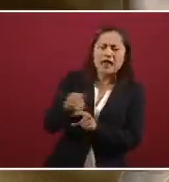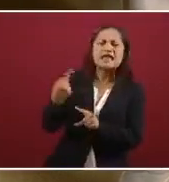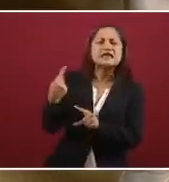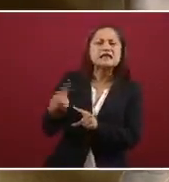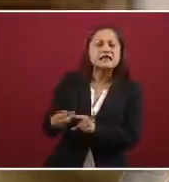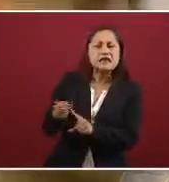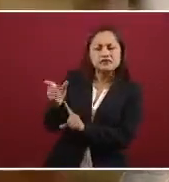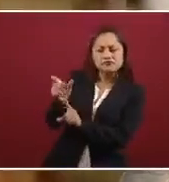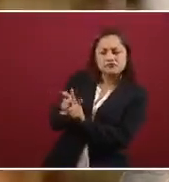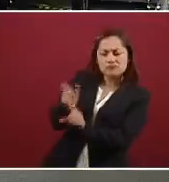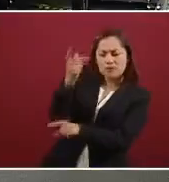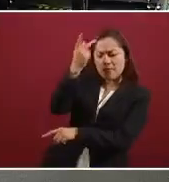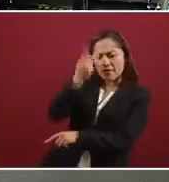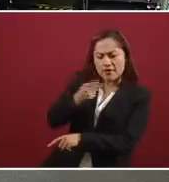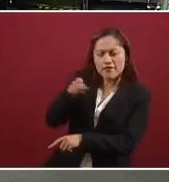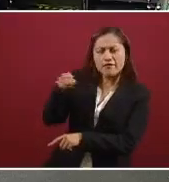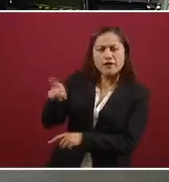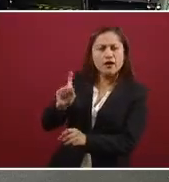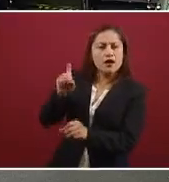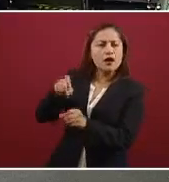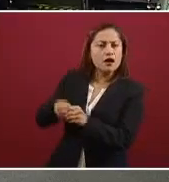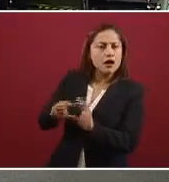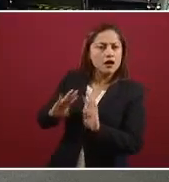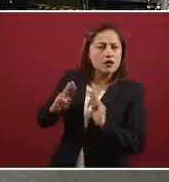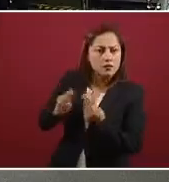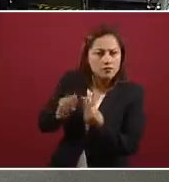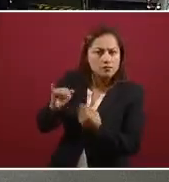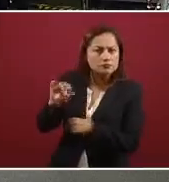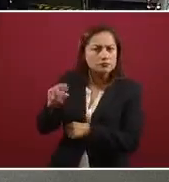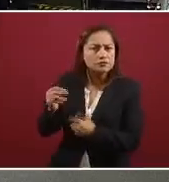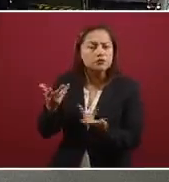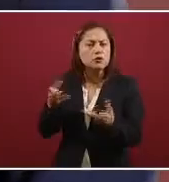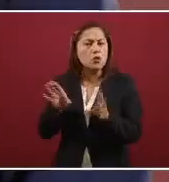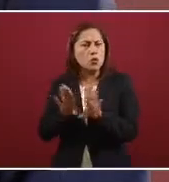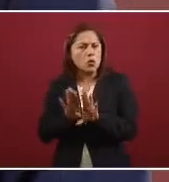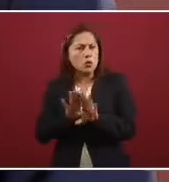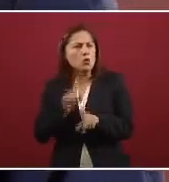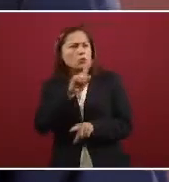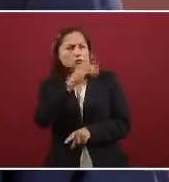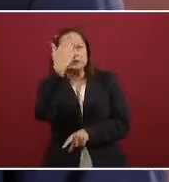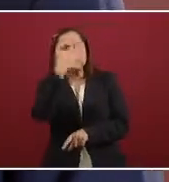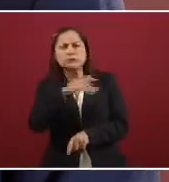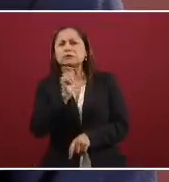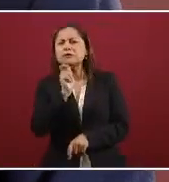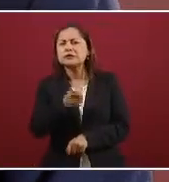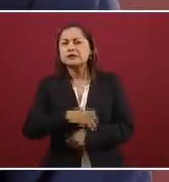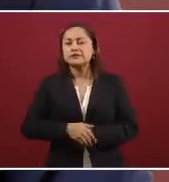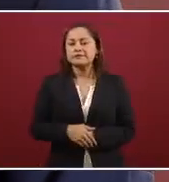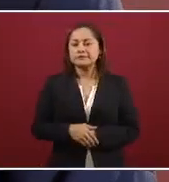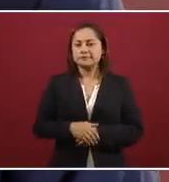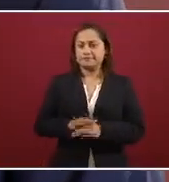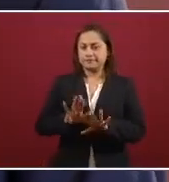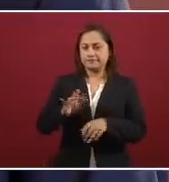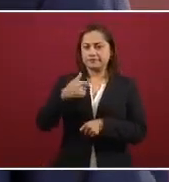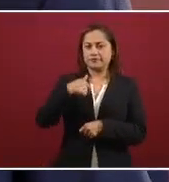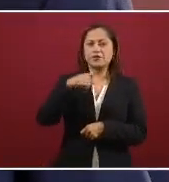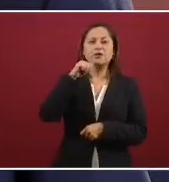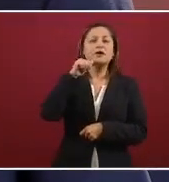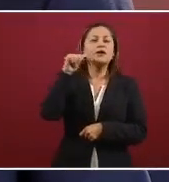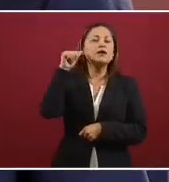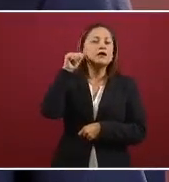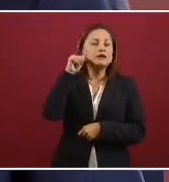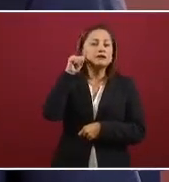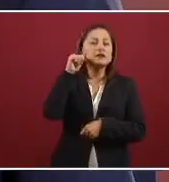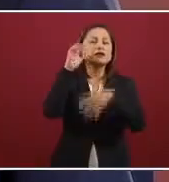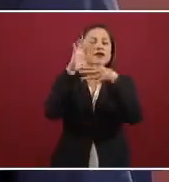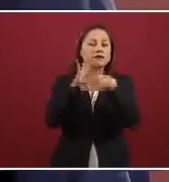qué informaciones que le han dado a usted sobre el tema? Gracias. Ayer hablé de eso. Dije que